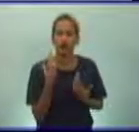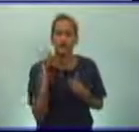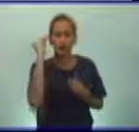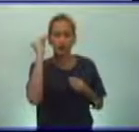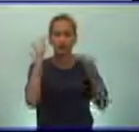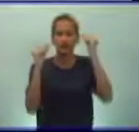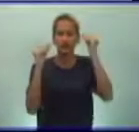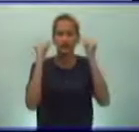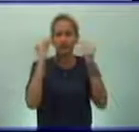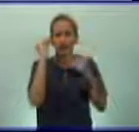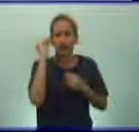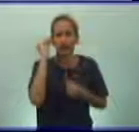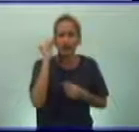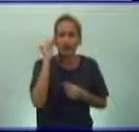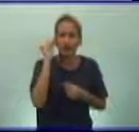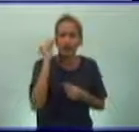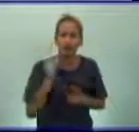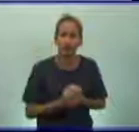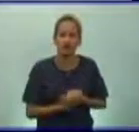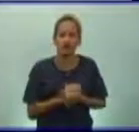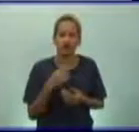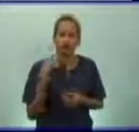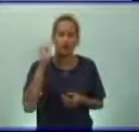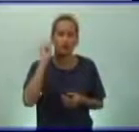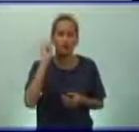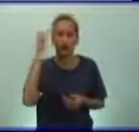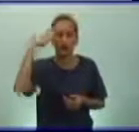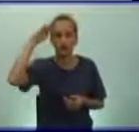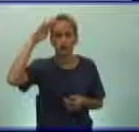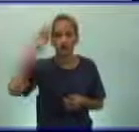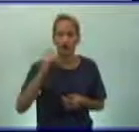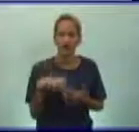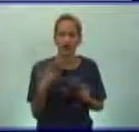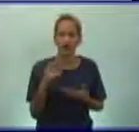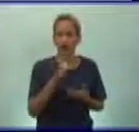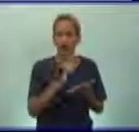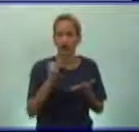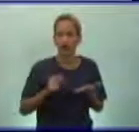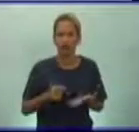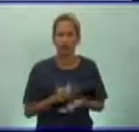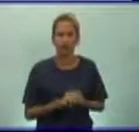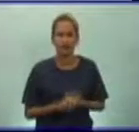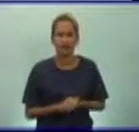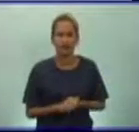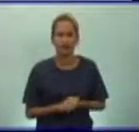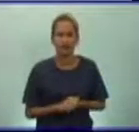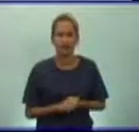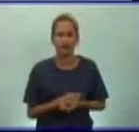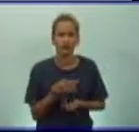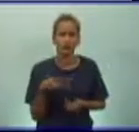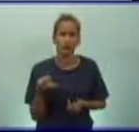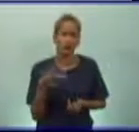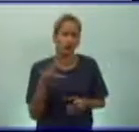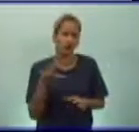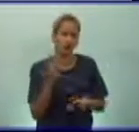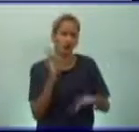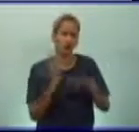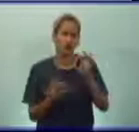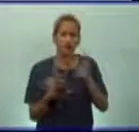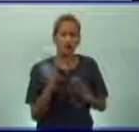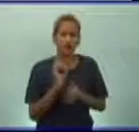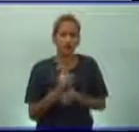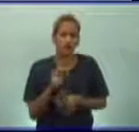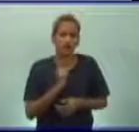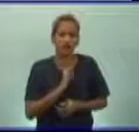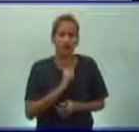escribir un texto libre, ya sea narrativo, descriptivo o argumentativo. Ustedes escogen. Tómense